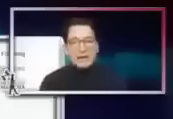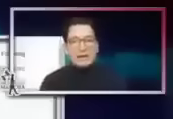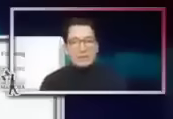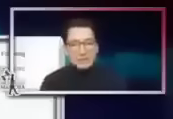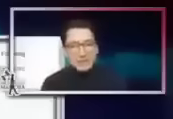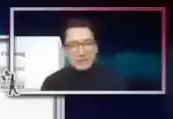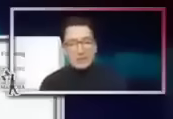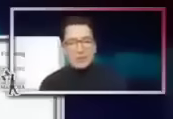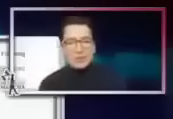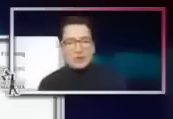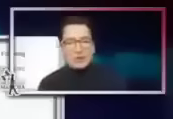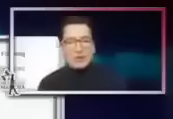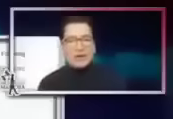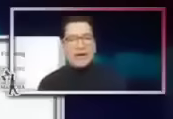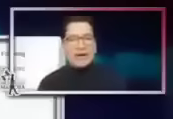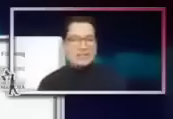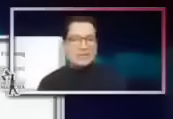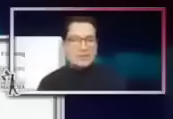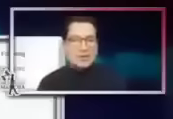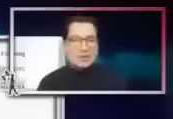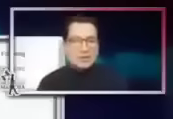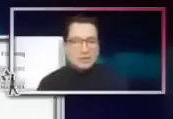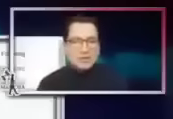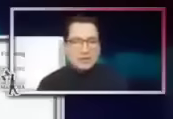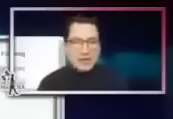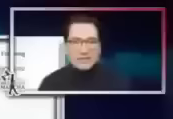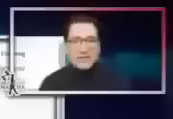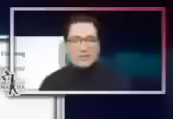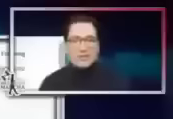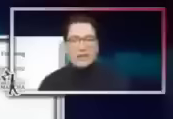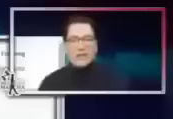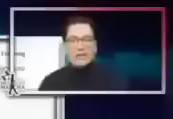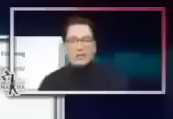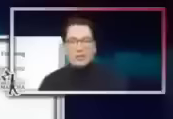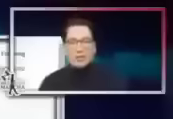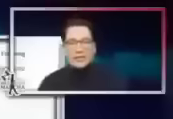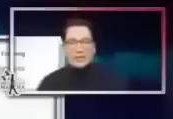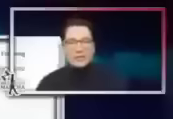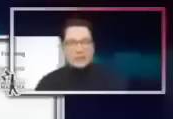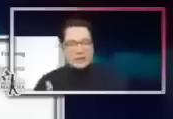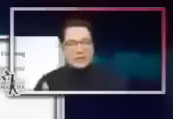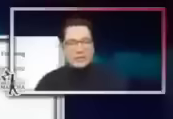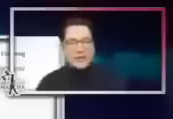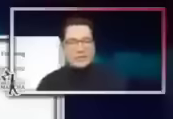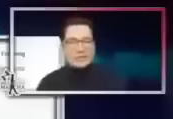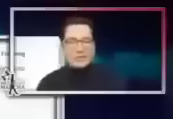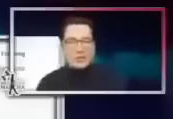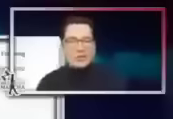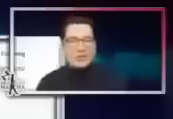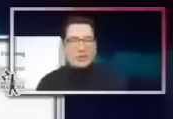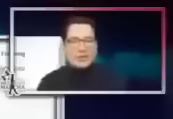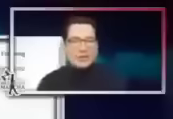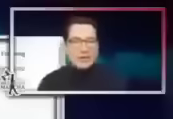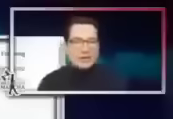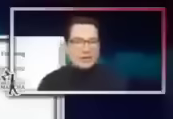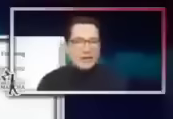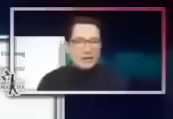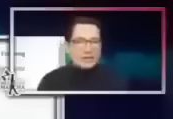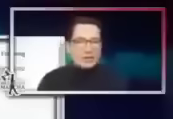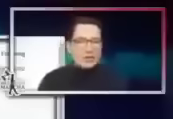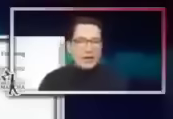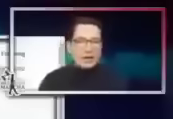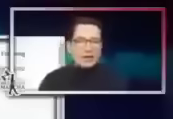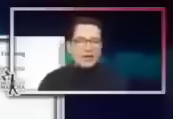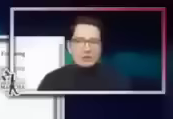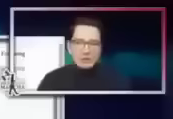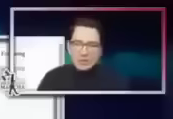de la mañanera en la que el presidente López Obrador hace mención de estos ataques a la soberanía de nuestro país y también el testimonio del